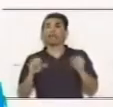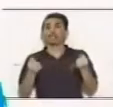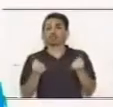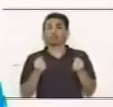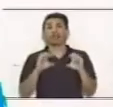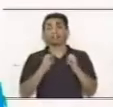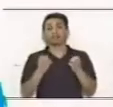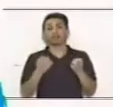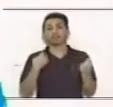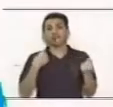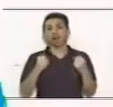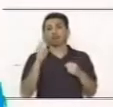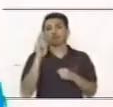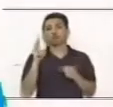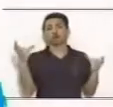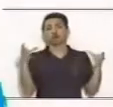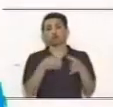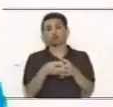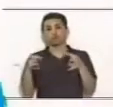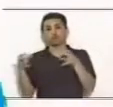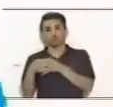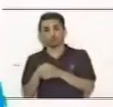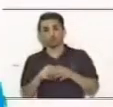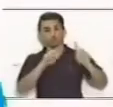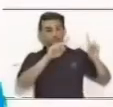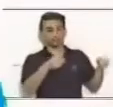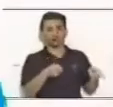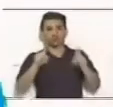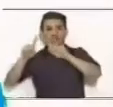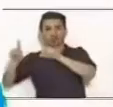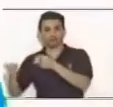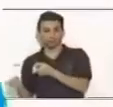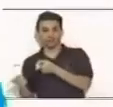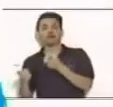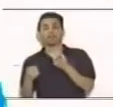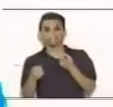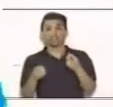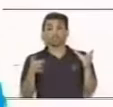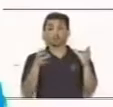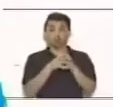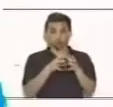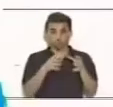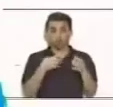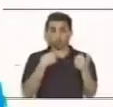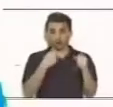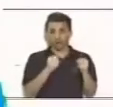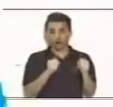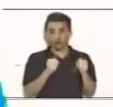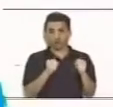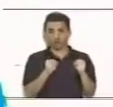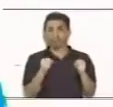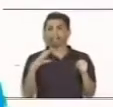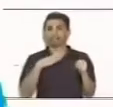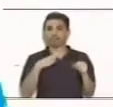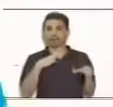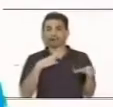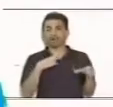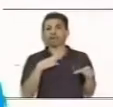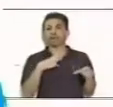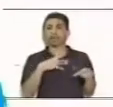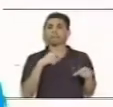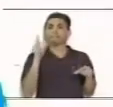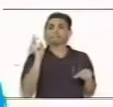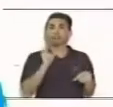¿Qué era lo más importante en esa operación? Que cada grupo o familia que formáramos tenía que tener